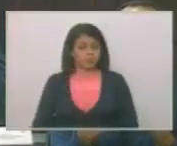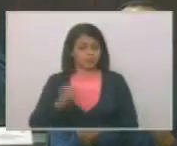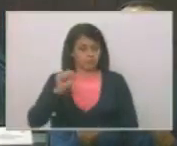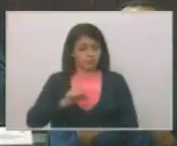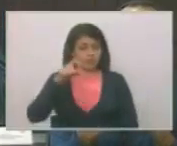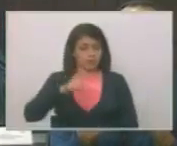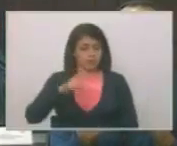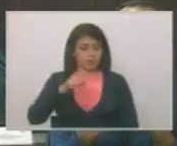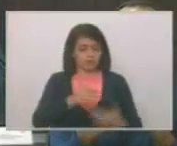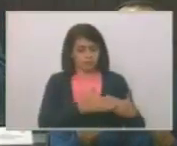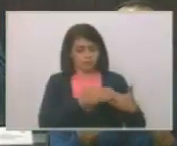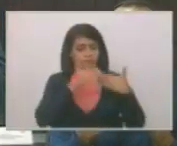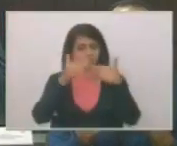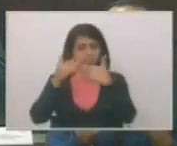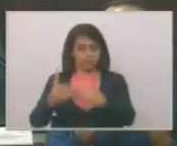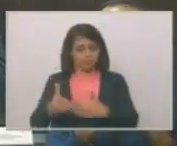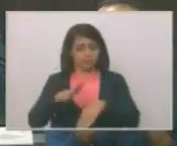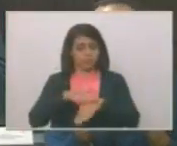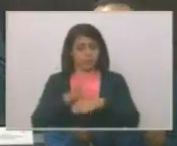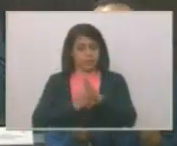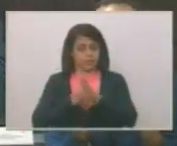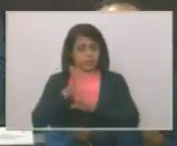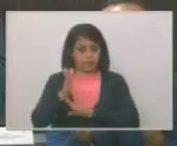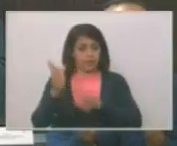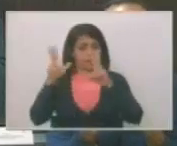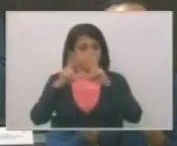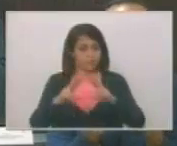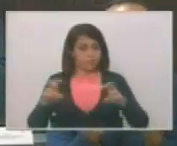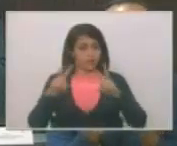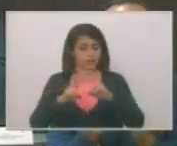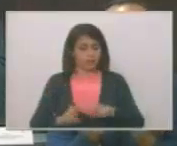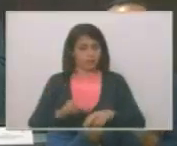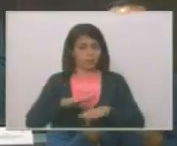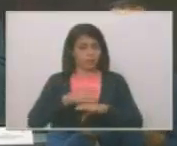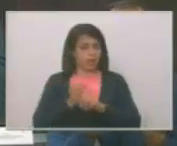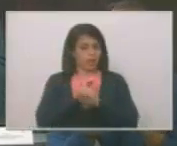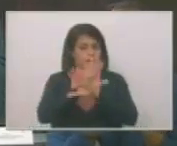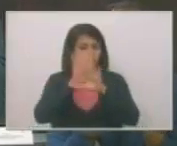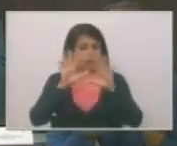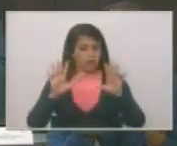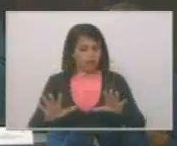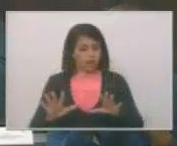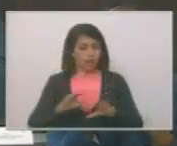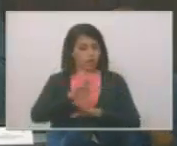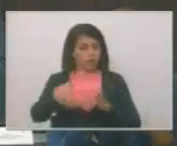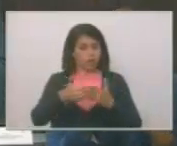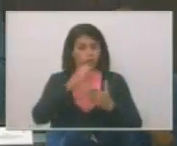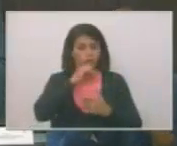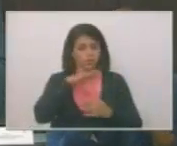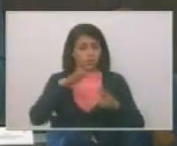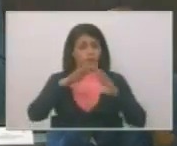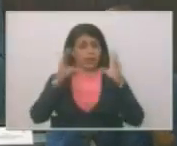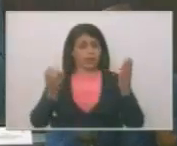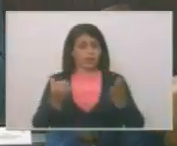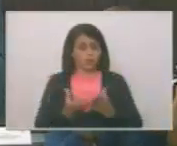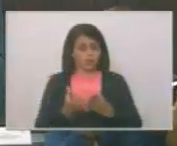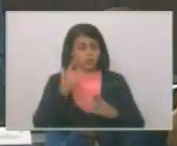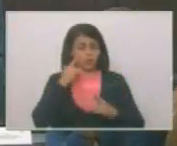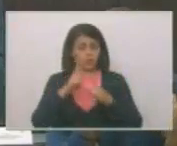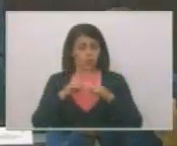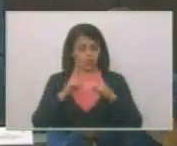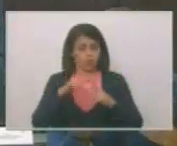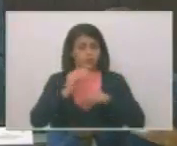necesario prorrogarlo porque hay que seguir investigando para aclarar ante la historia, ante el mundo, algo